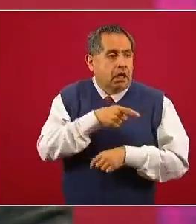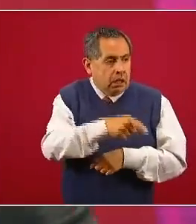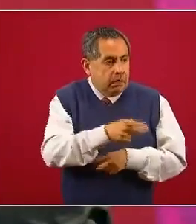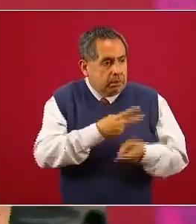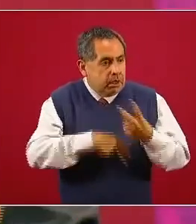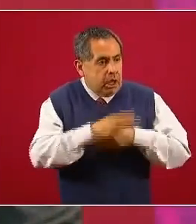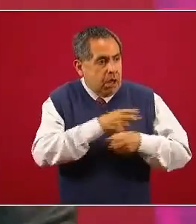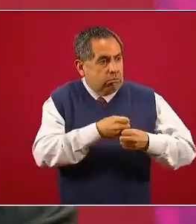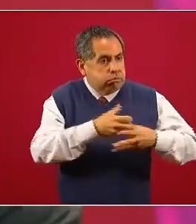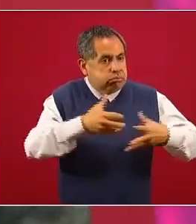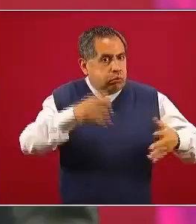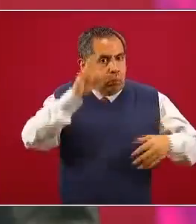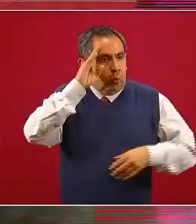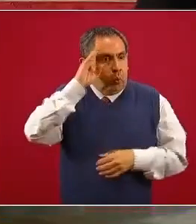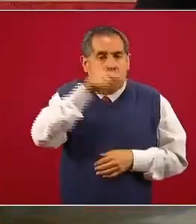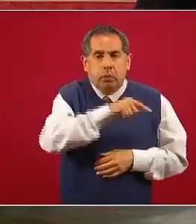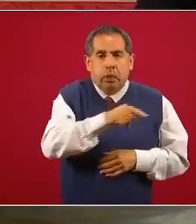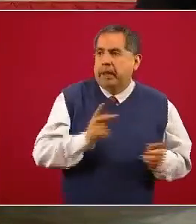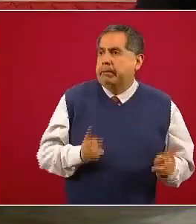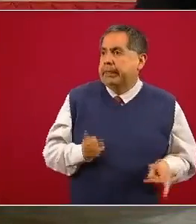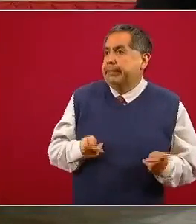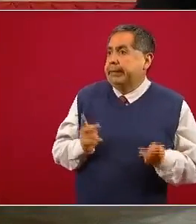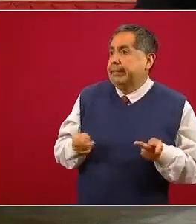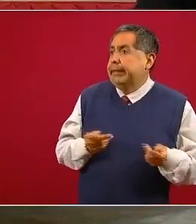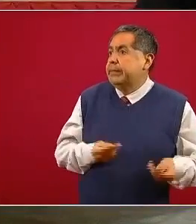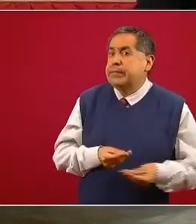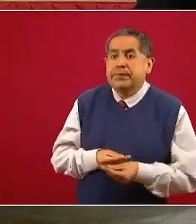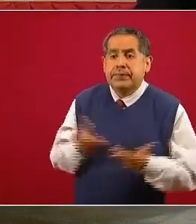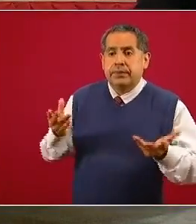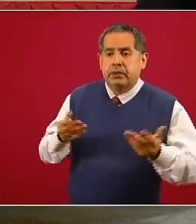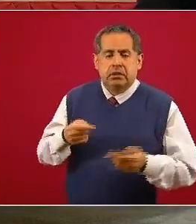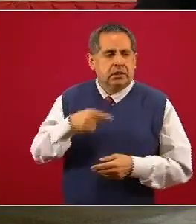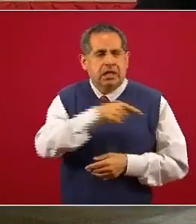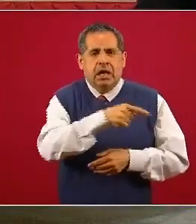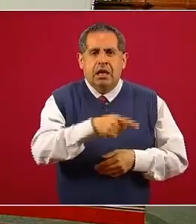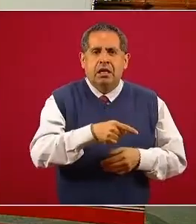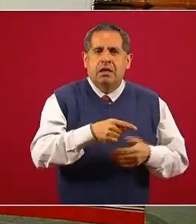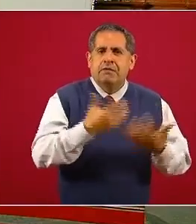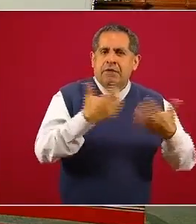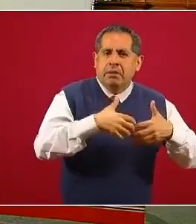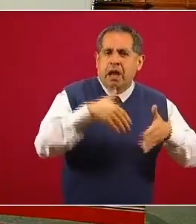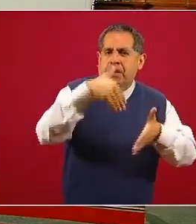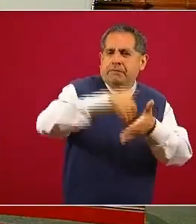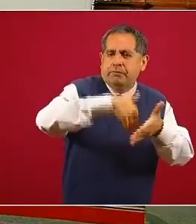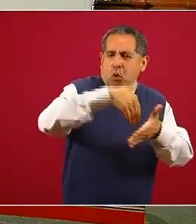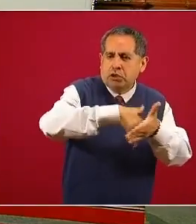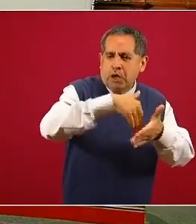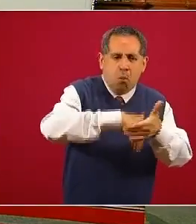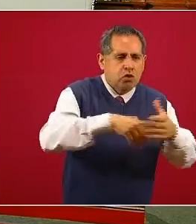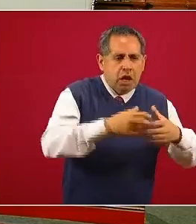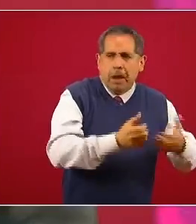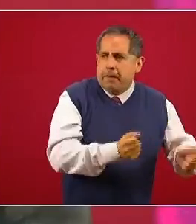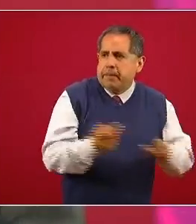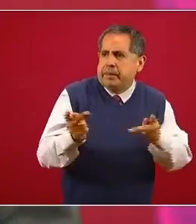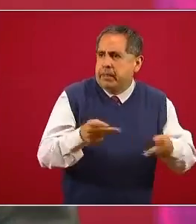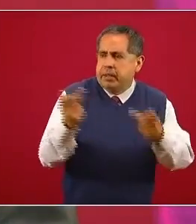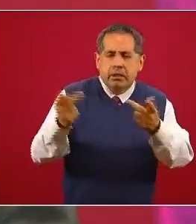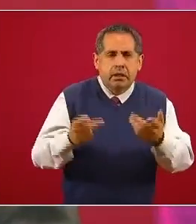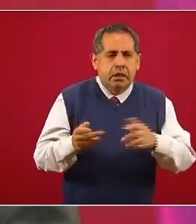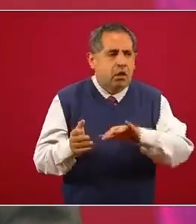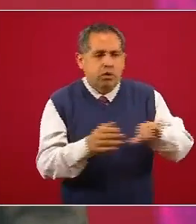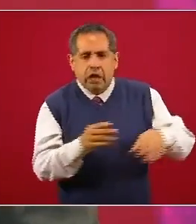proliferar como parte del mercado alimentario los productos industrializados, desplazando a los